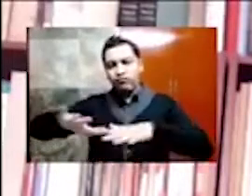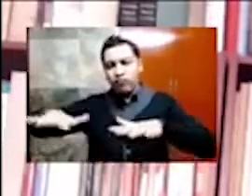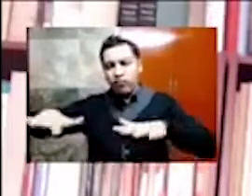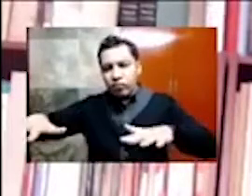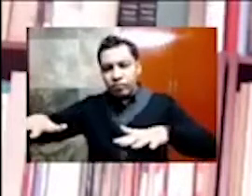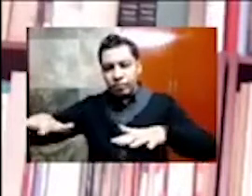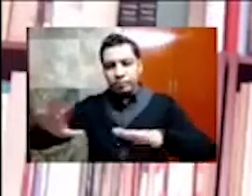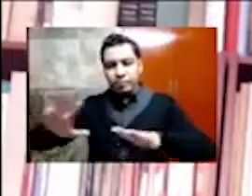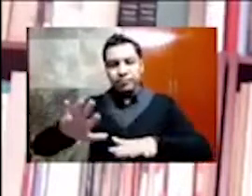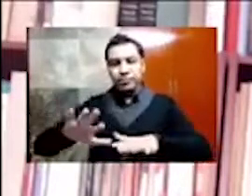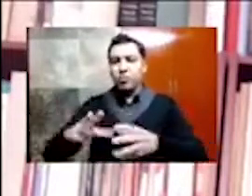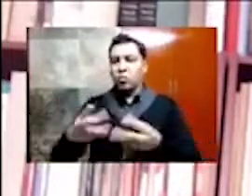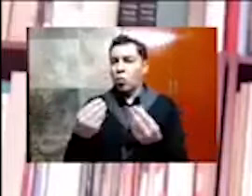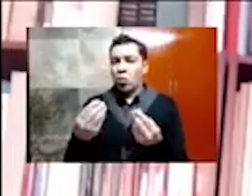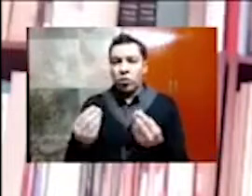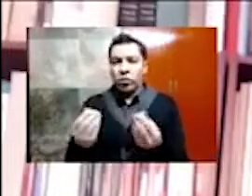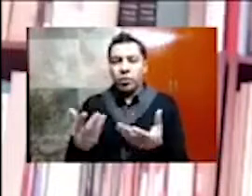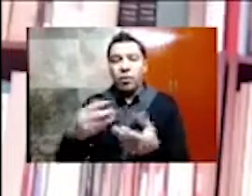de las zonas templadas